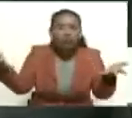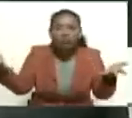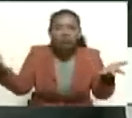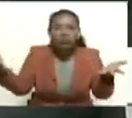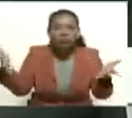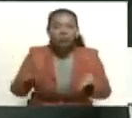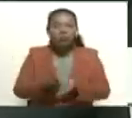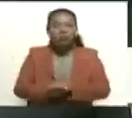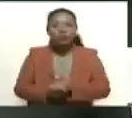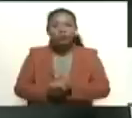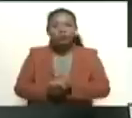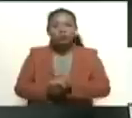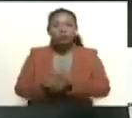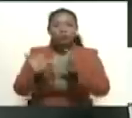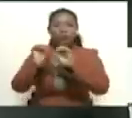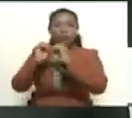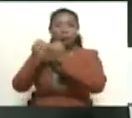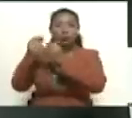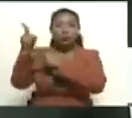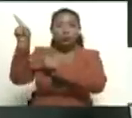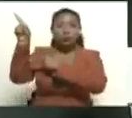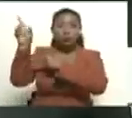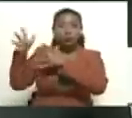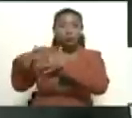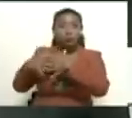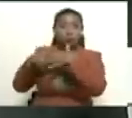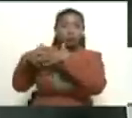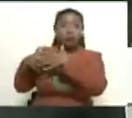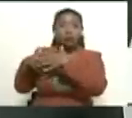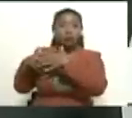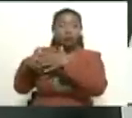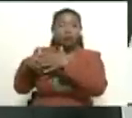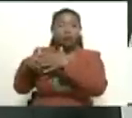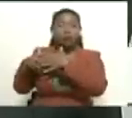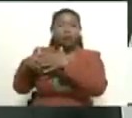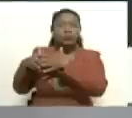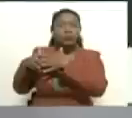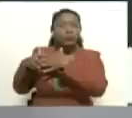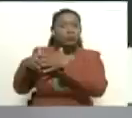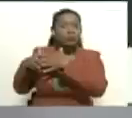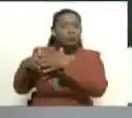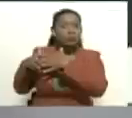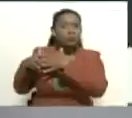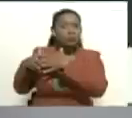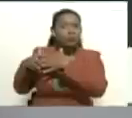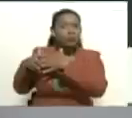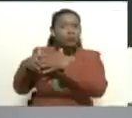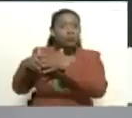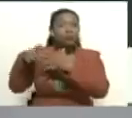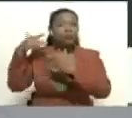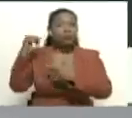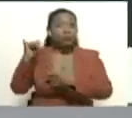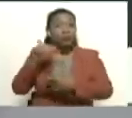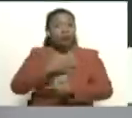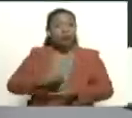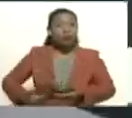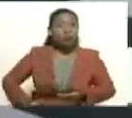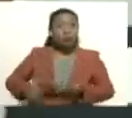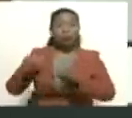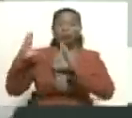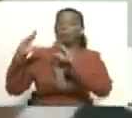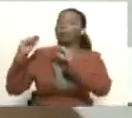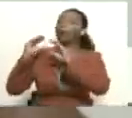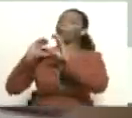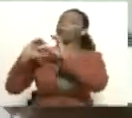En el despacho oval con Donald Trump. Fabiana Rosales, hoy nos recibió el presidente de los Estados Unidos y el vicepresidente Pence. Conversamos